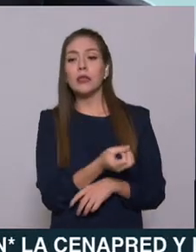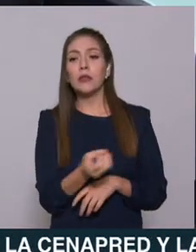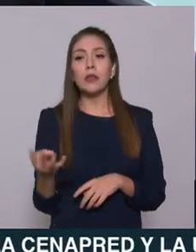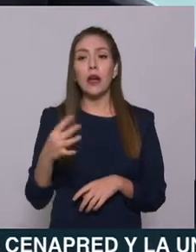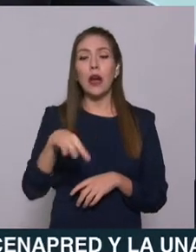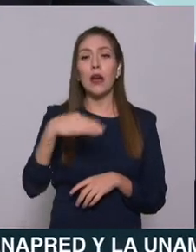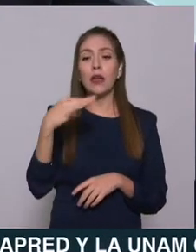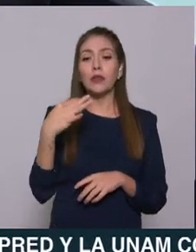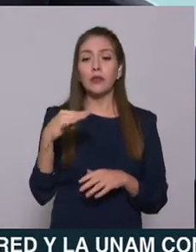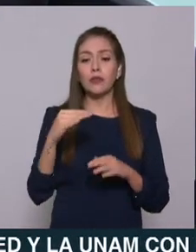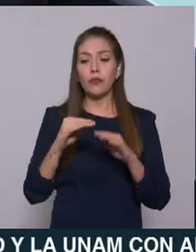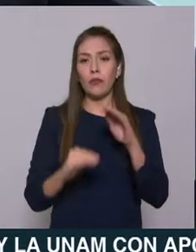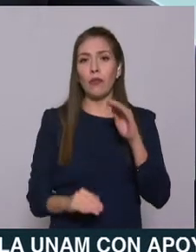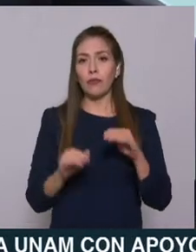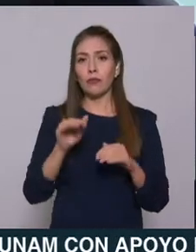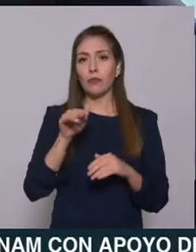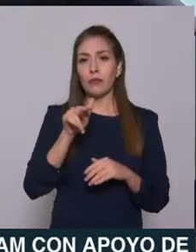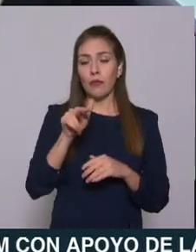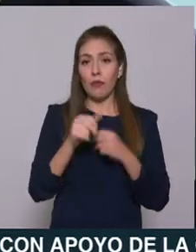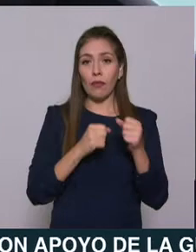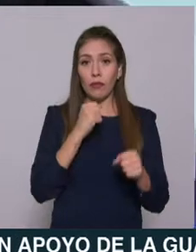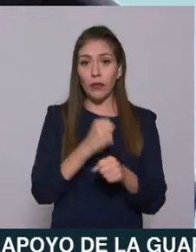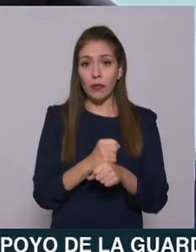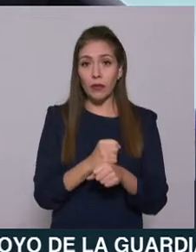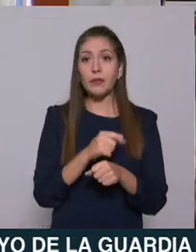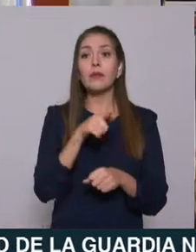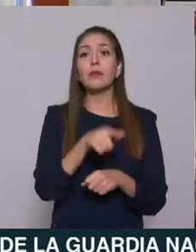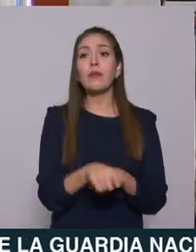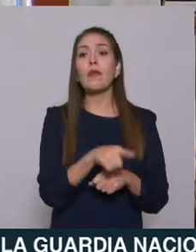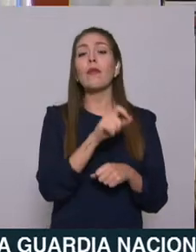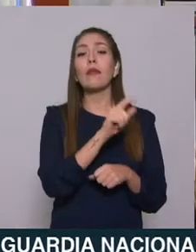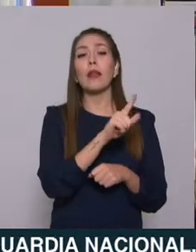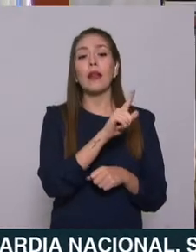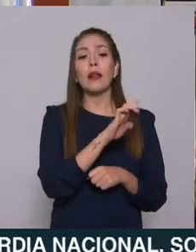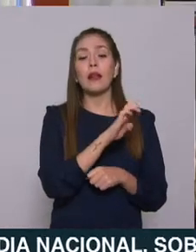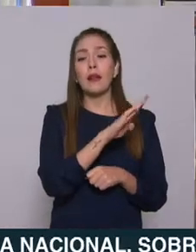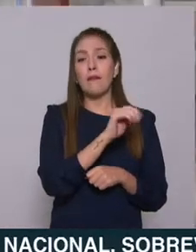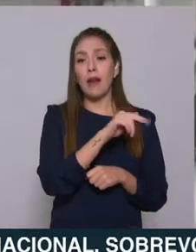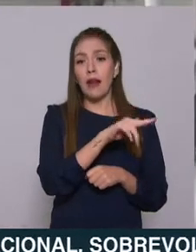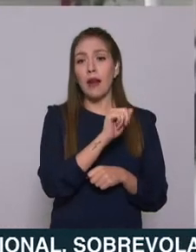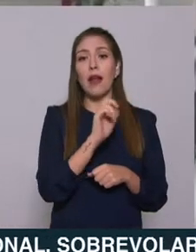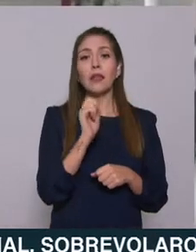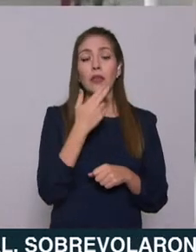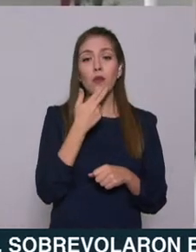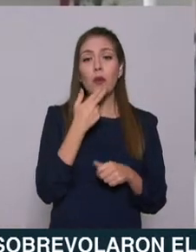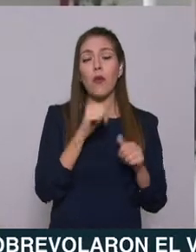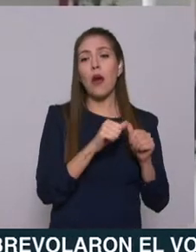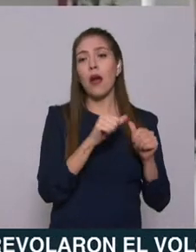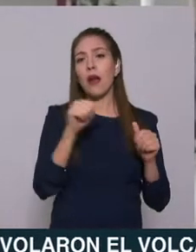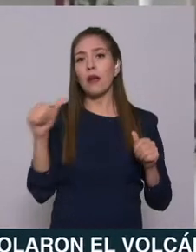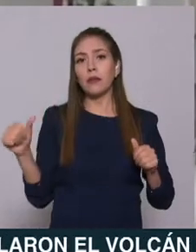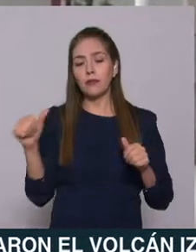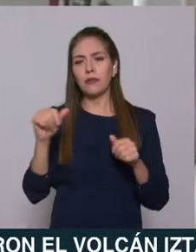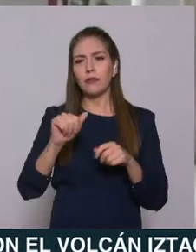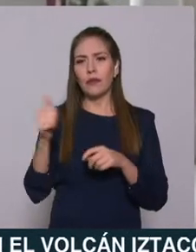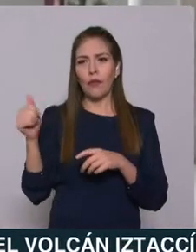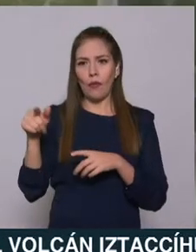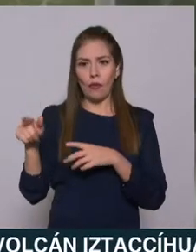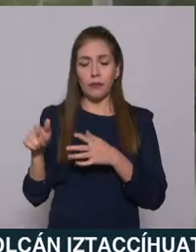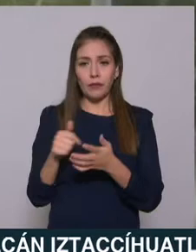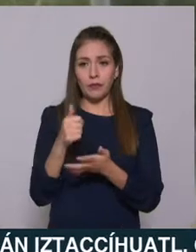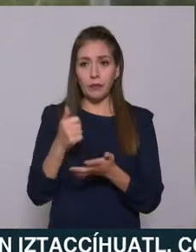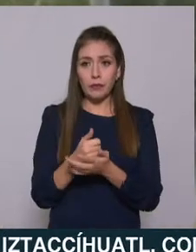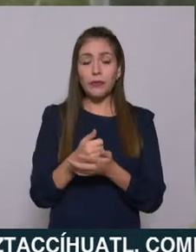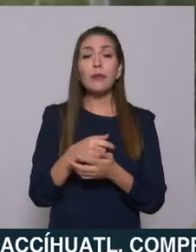de edad se trasladaba de Galeana, Chihuahua, a Bavispe. Tras los ataques, a las 13 horas